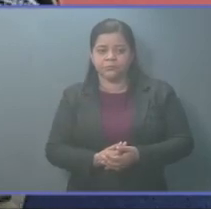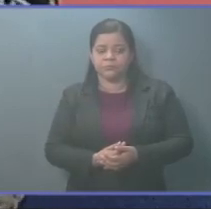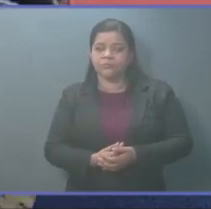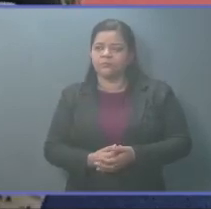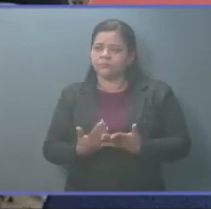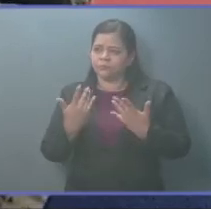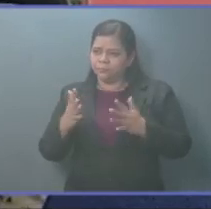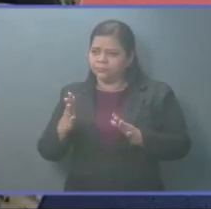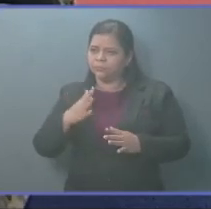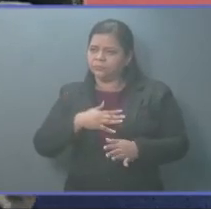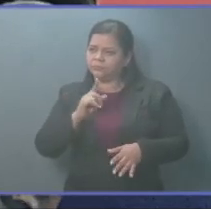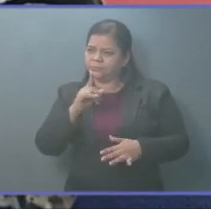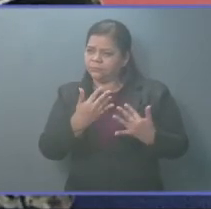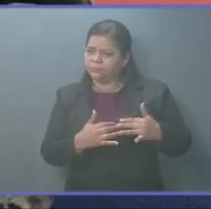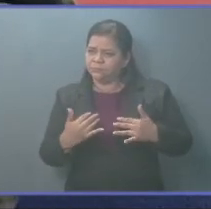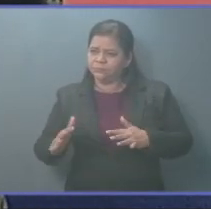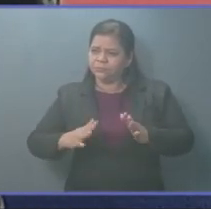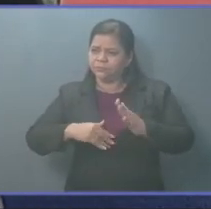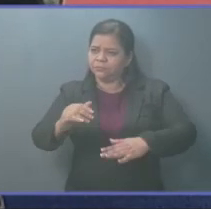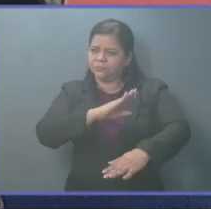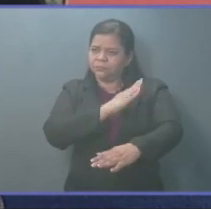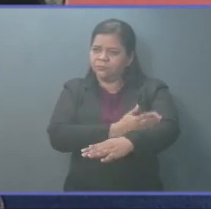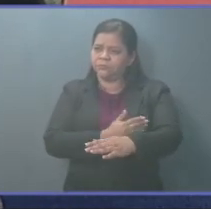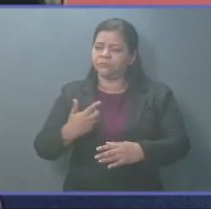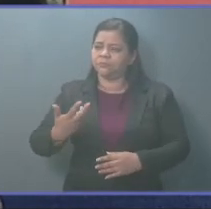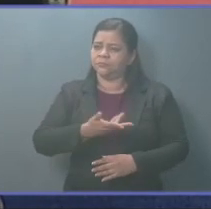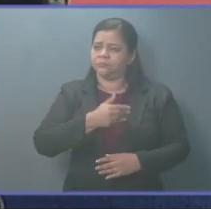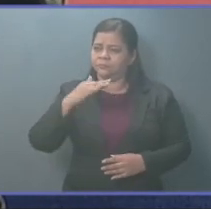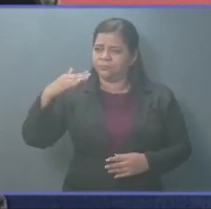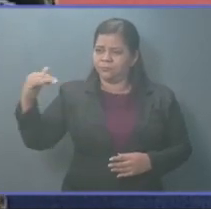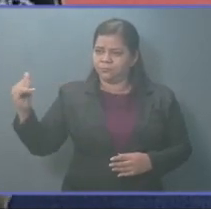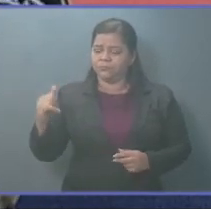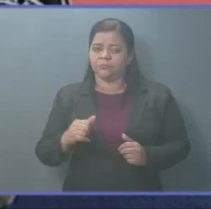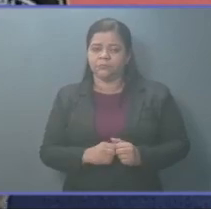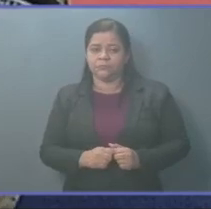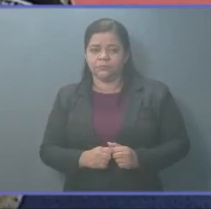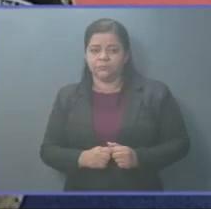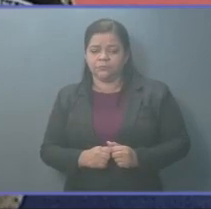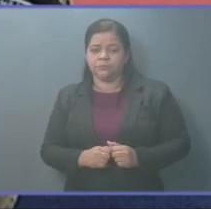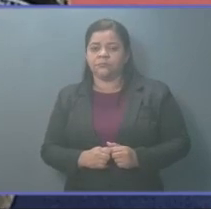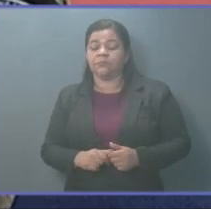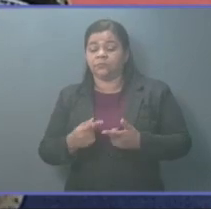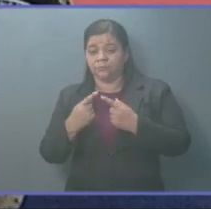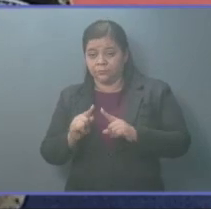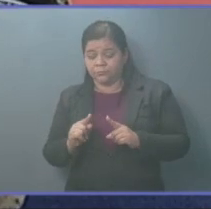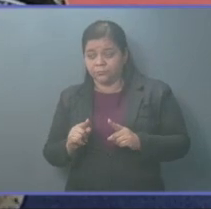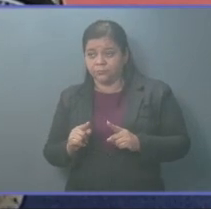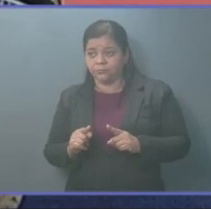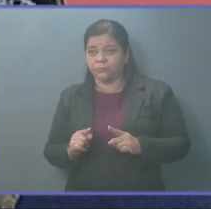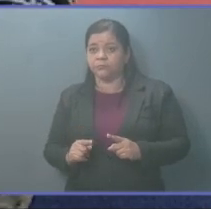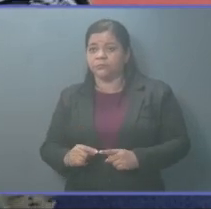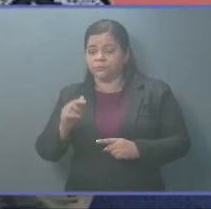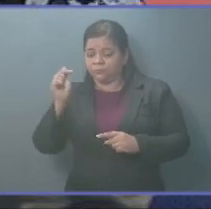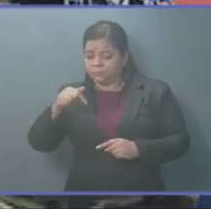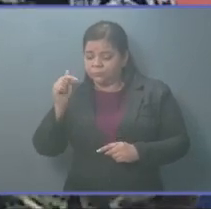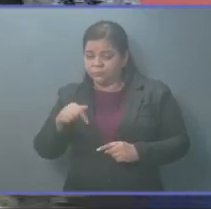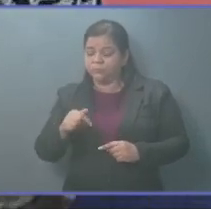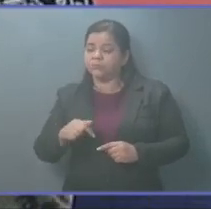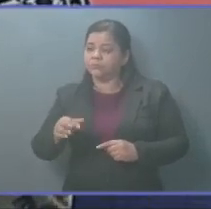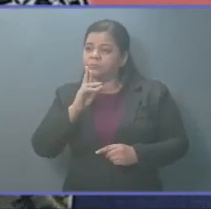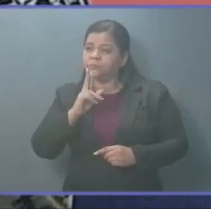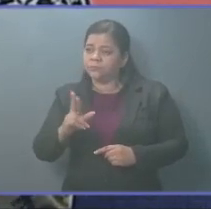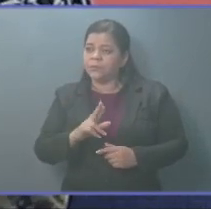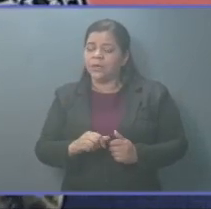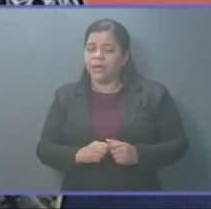tienen una actividad política fuerte en el país están mencionados en esos casos. Yo estoy acá para responder por